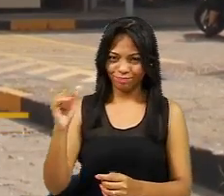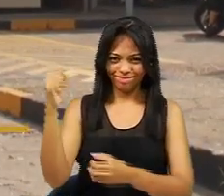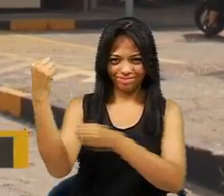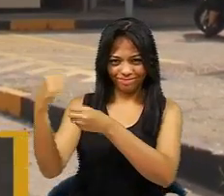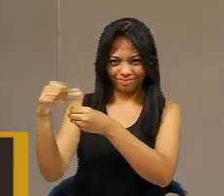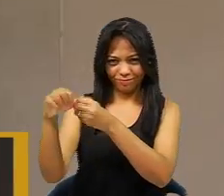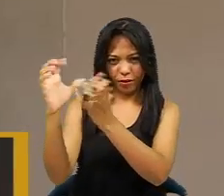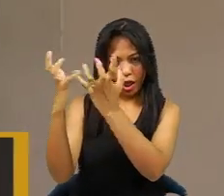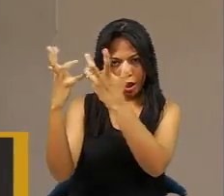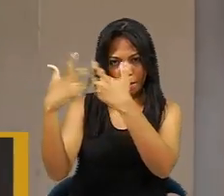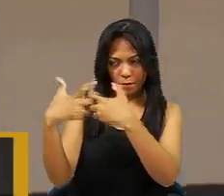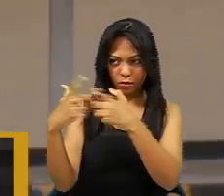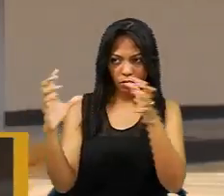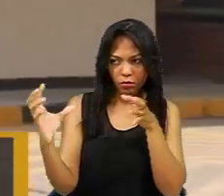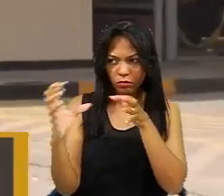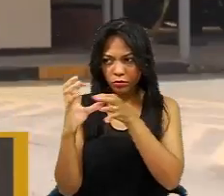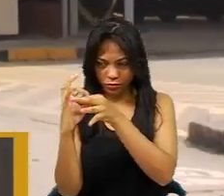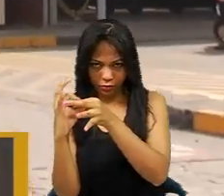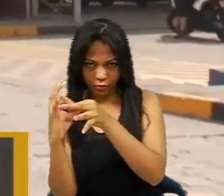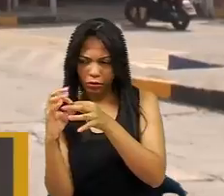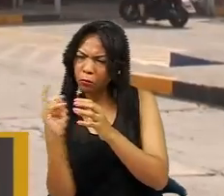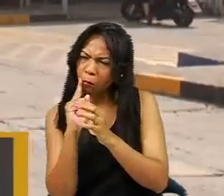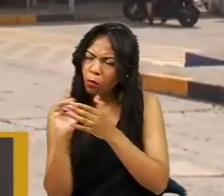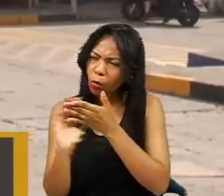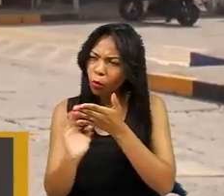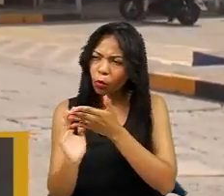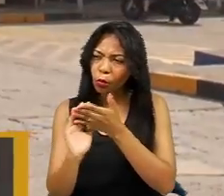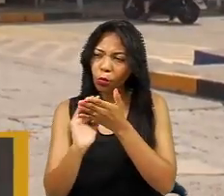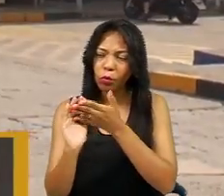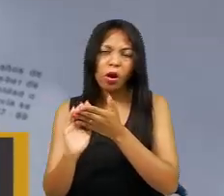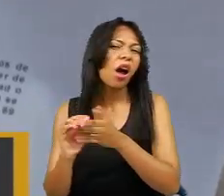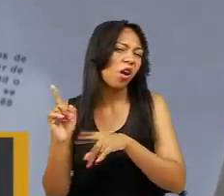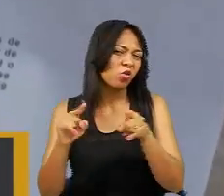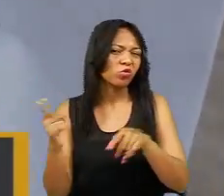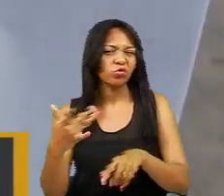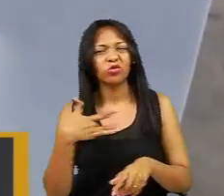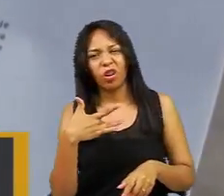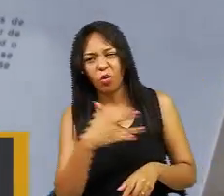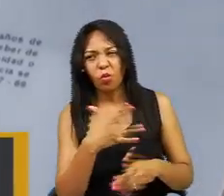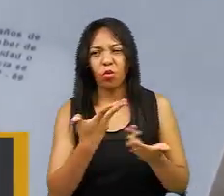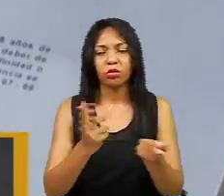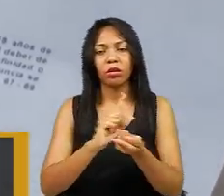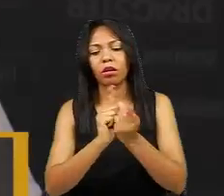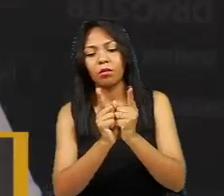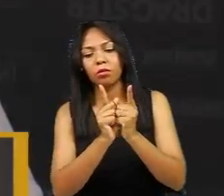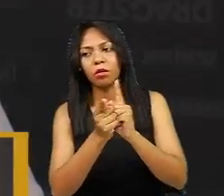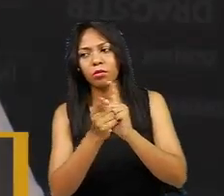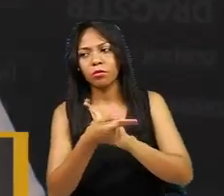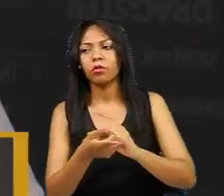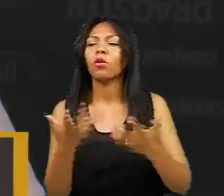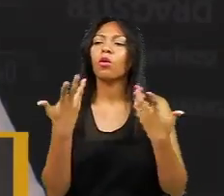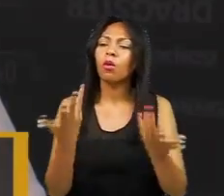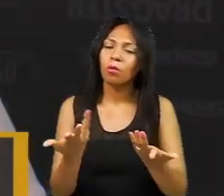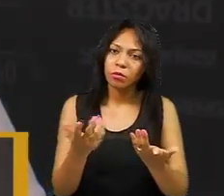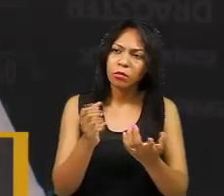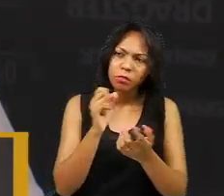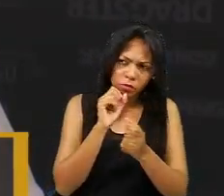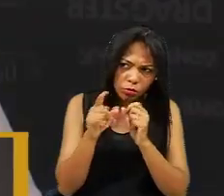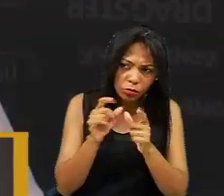sindicato petrolero para superar la crisis que ha significado el anuncio de cambios en la atención en salud en la compañía de petróleos. Como conclusiones de esta